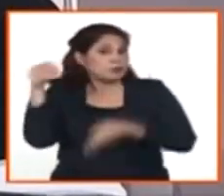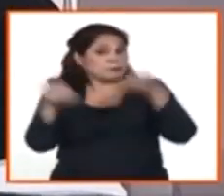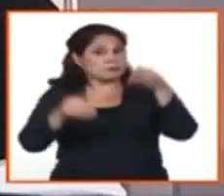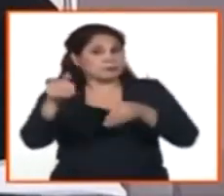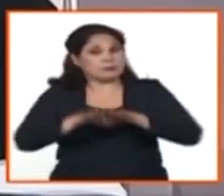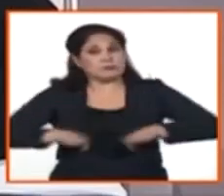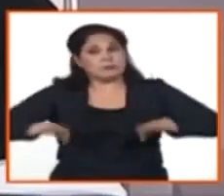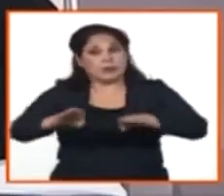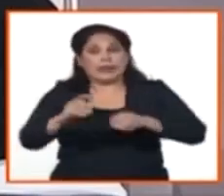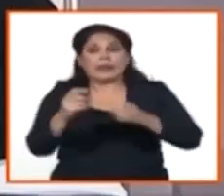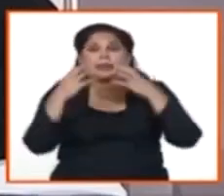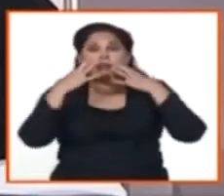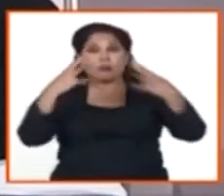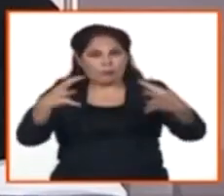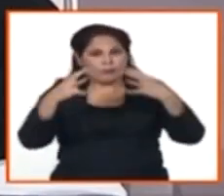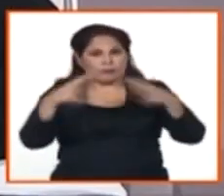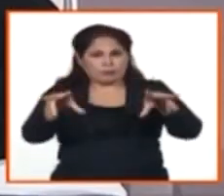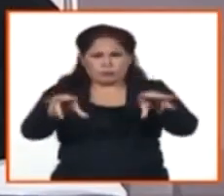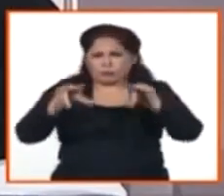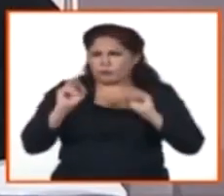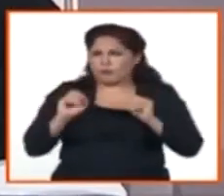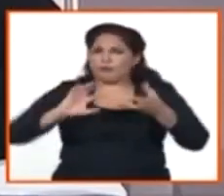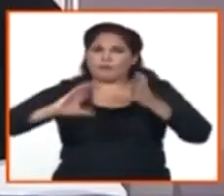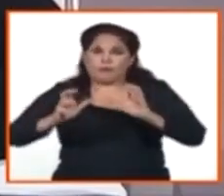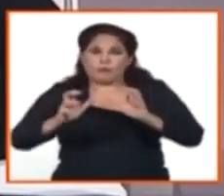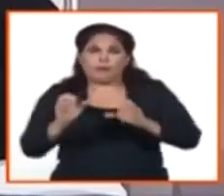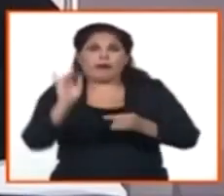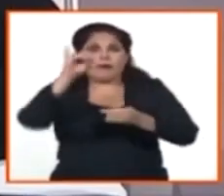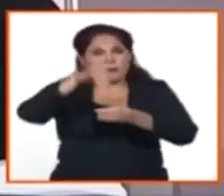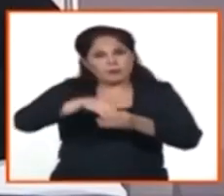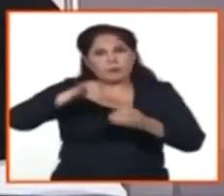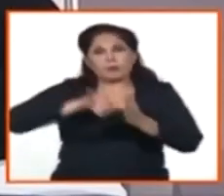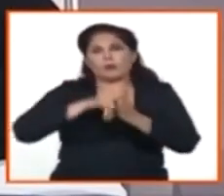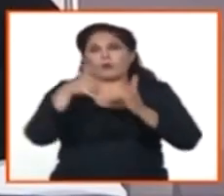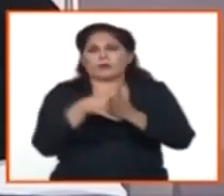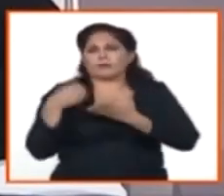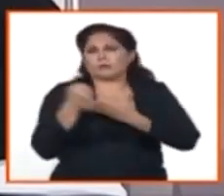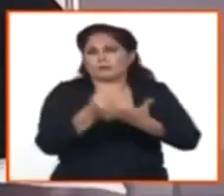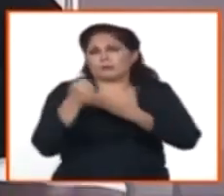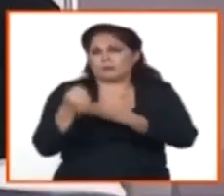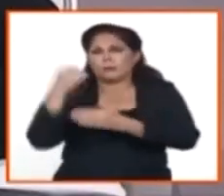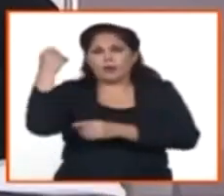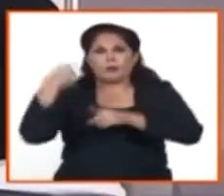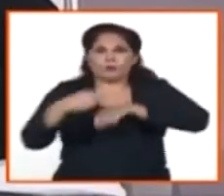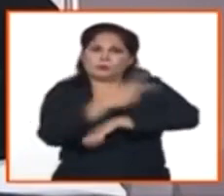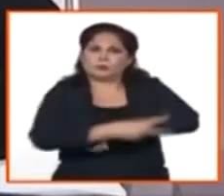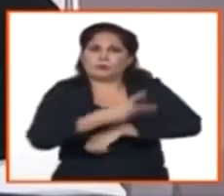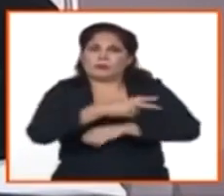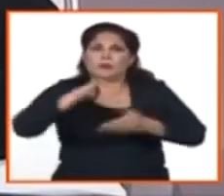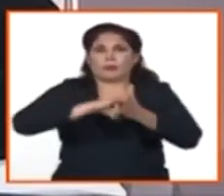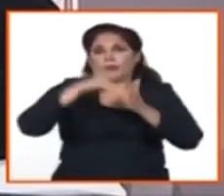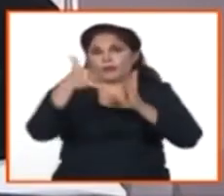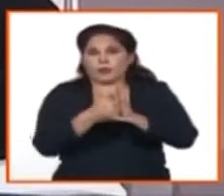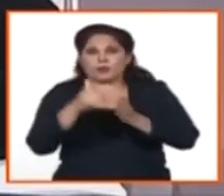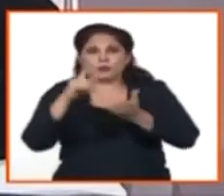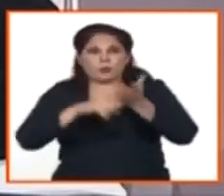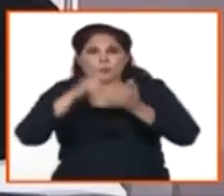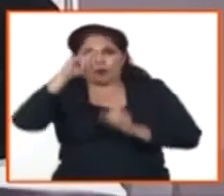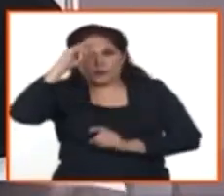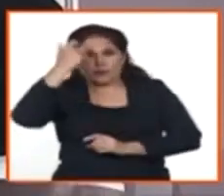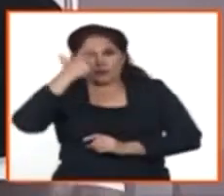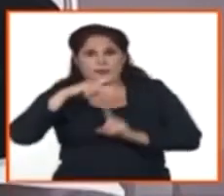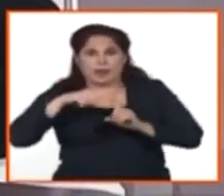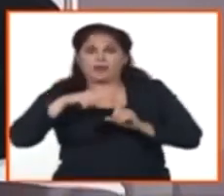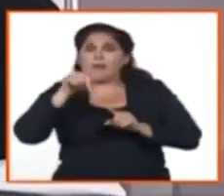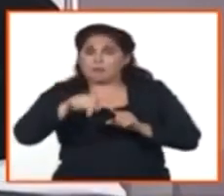también uno de los aspectos novedosos de la misma, incorporación de un proyecto de colaboración internacional, el proyecto POSAS, a la elaboración de una ley,